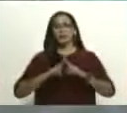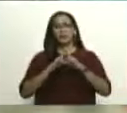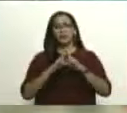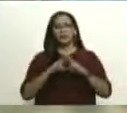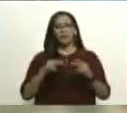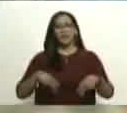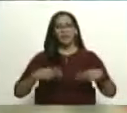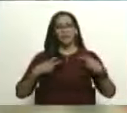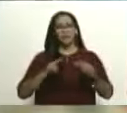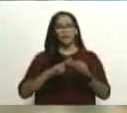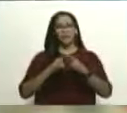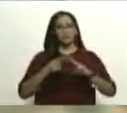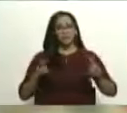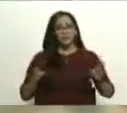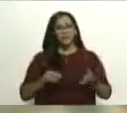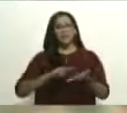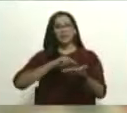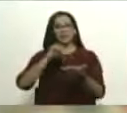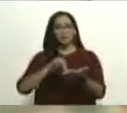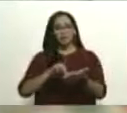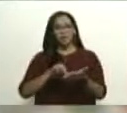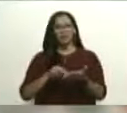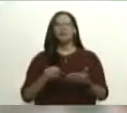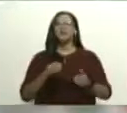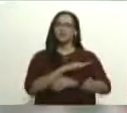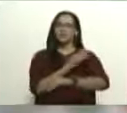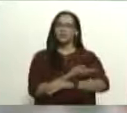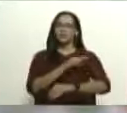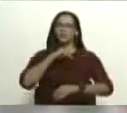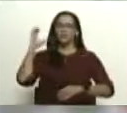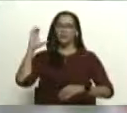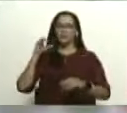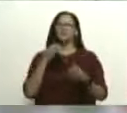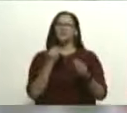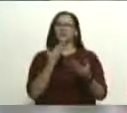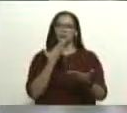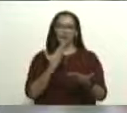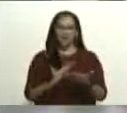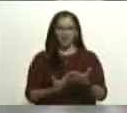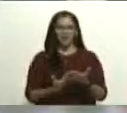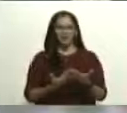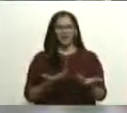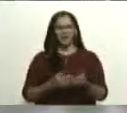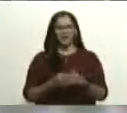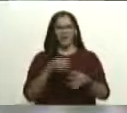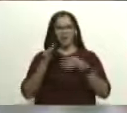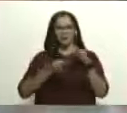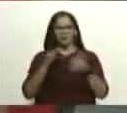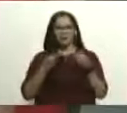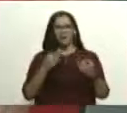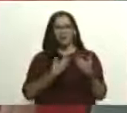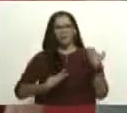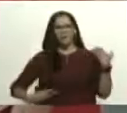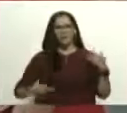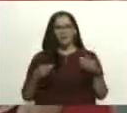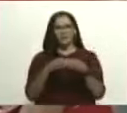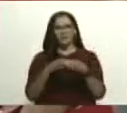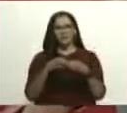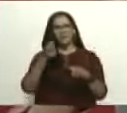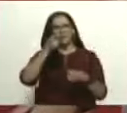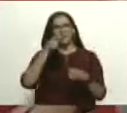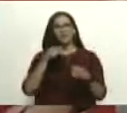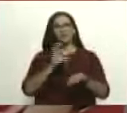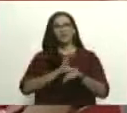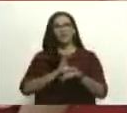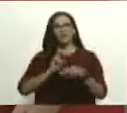vida nacional y ayudarnos a fortalecer a nuestra patria. Muchísimas gracias. Bien, en las declaraciones del vicepresidente sectorial de Seguridad Ciudadana